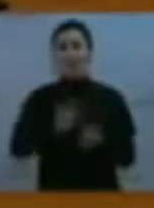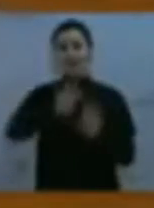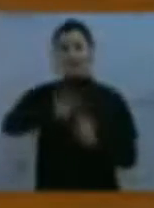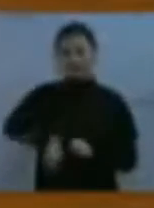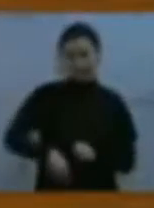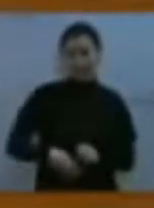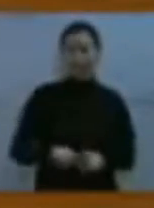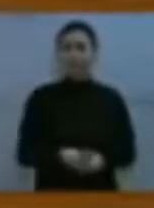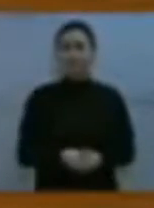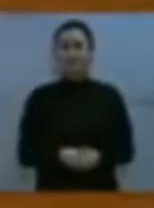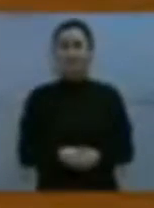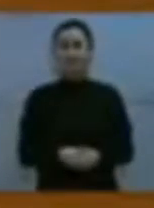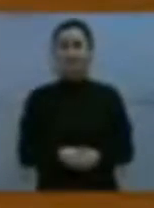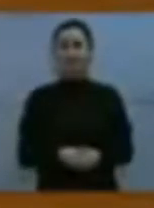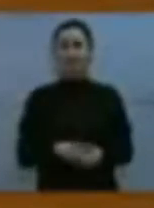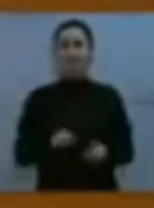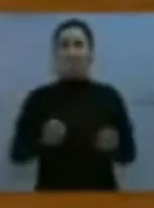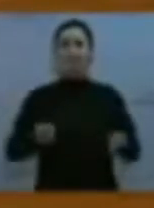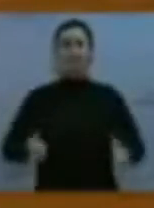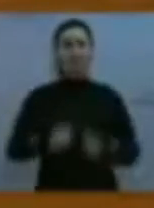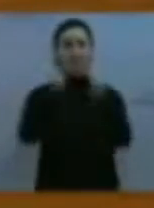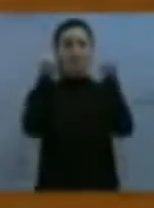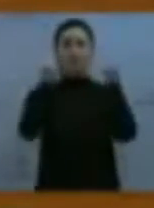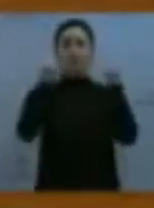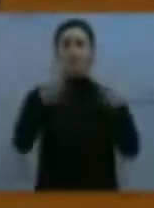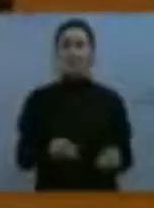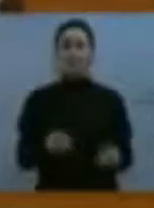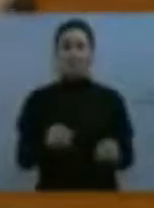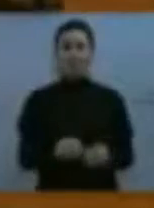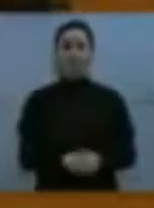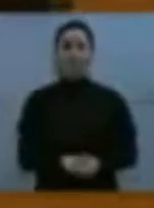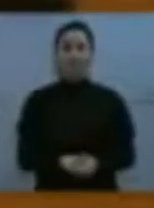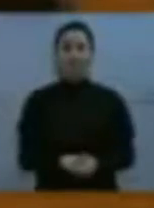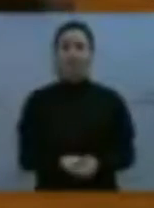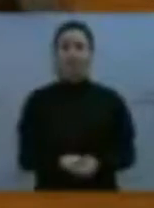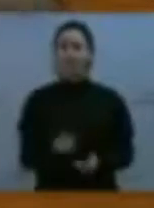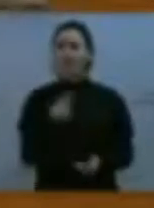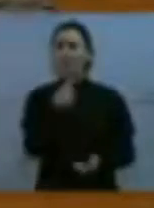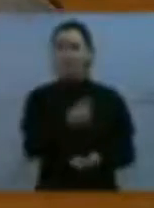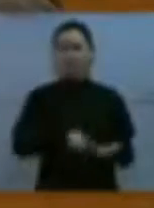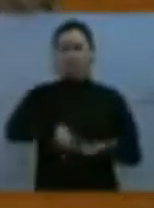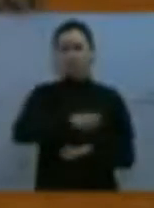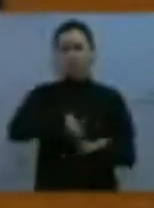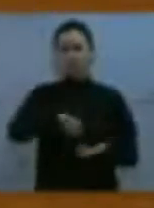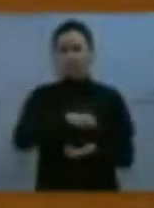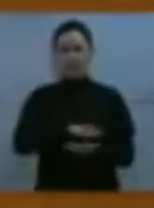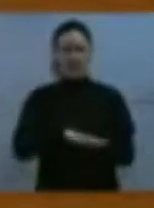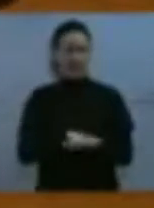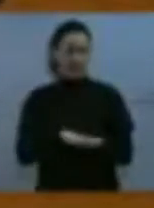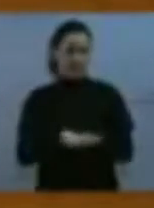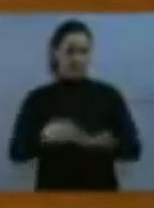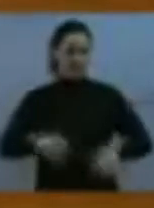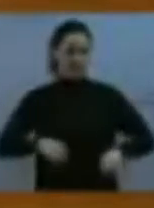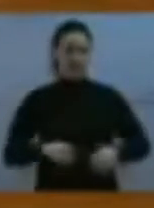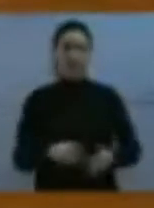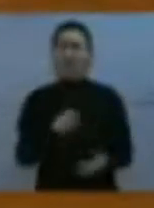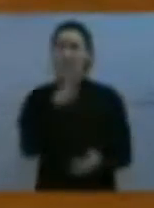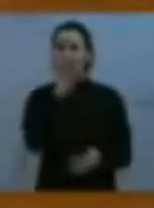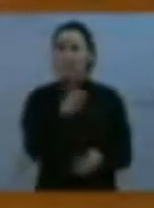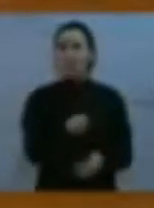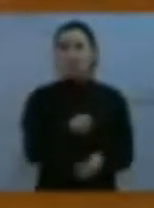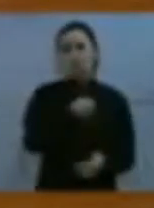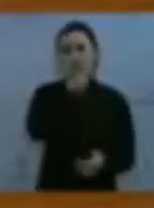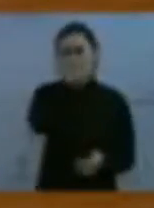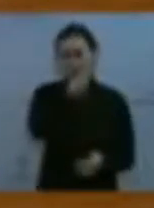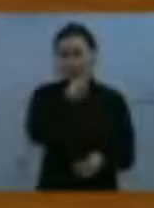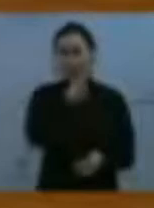y ustedes me van a permitir que lo califique en tono coloquial, por parte del socialismo en las diversas comunidades autónomas.